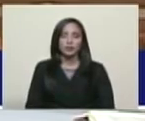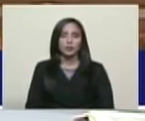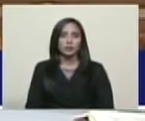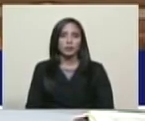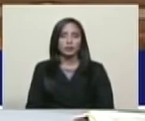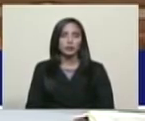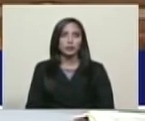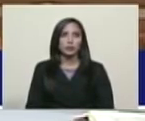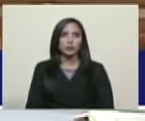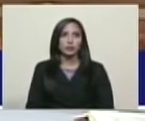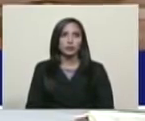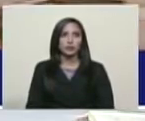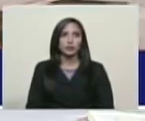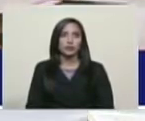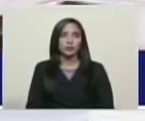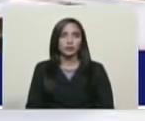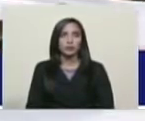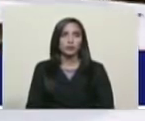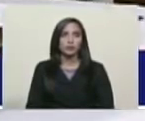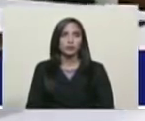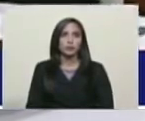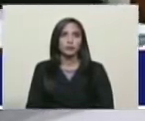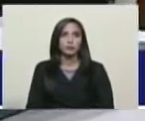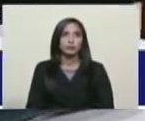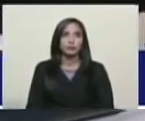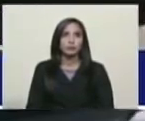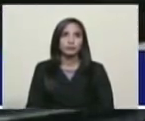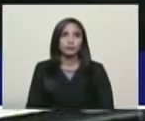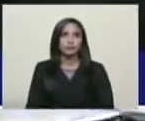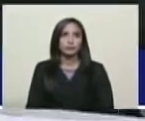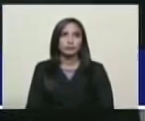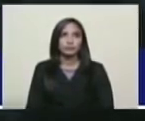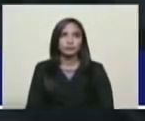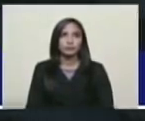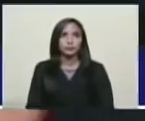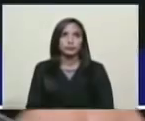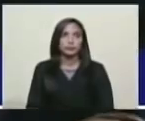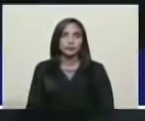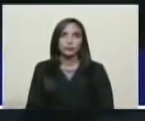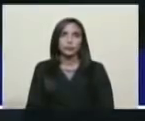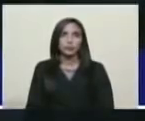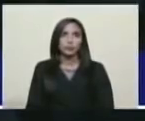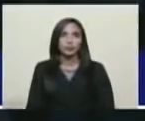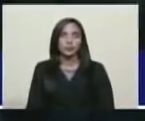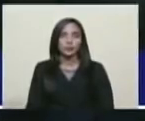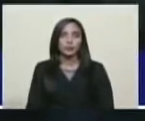Rafael Calles, compañero, ha cumplido el